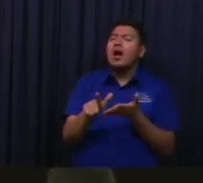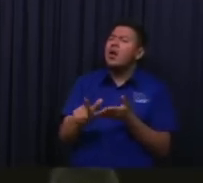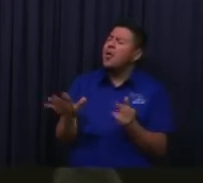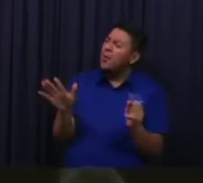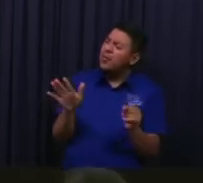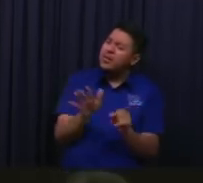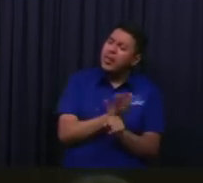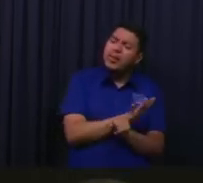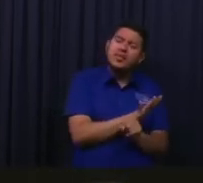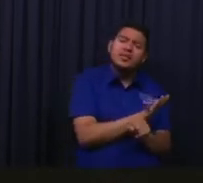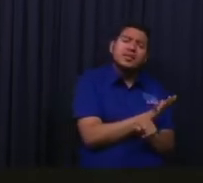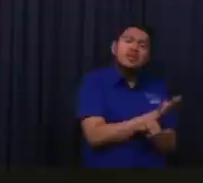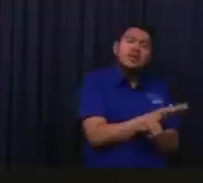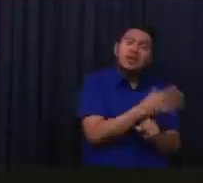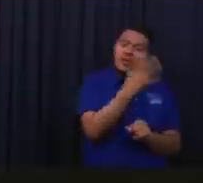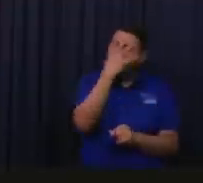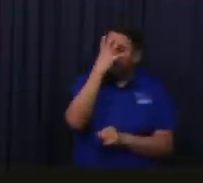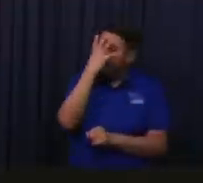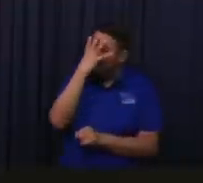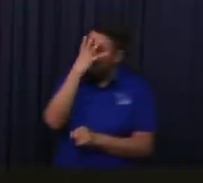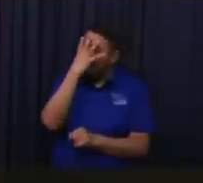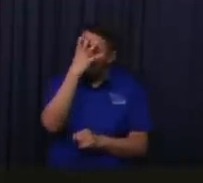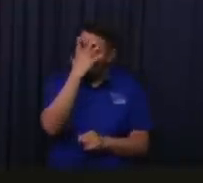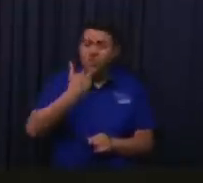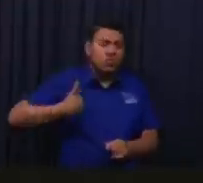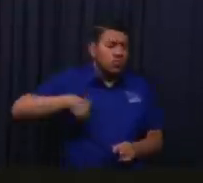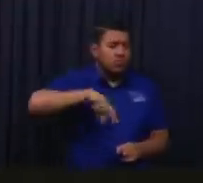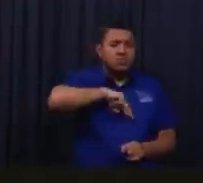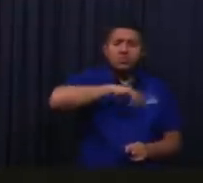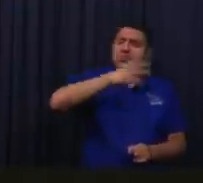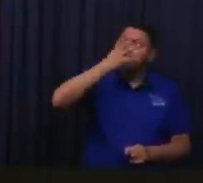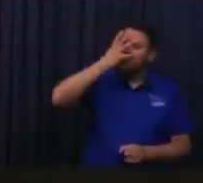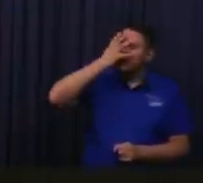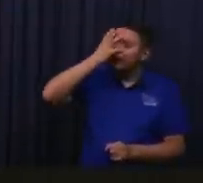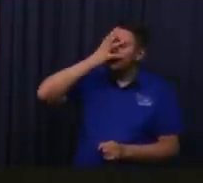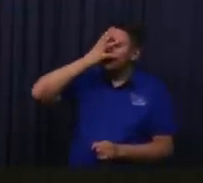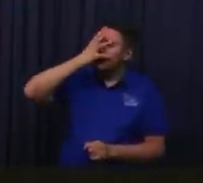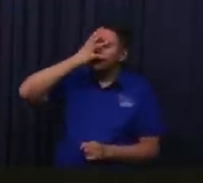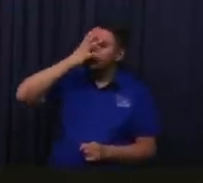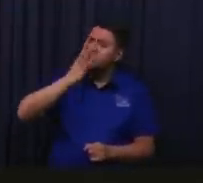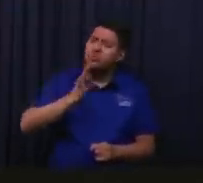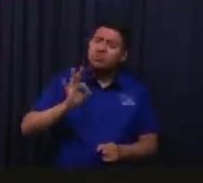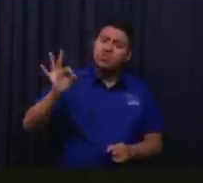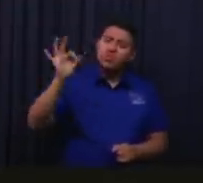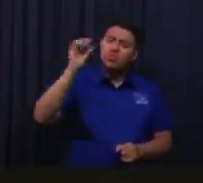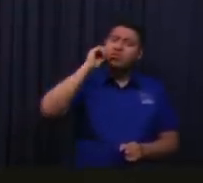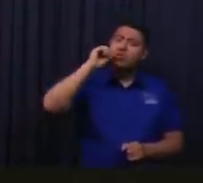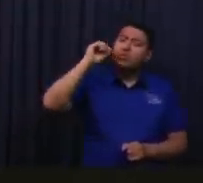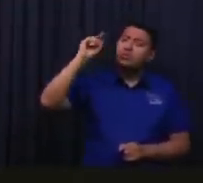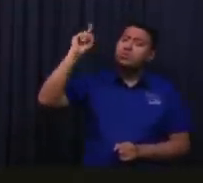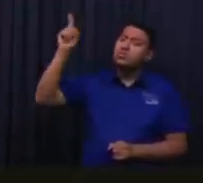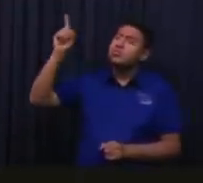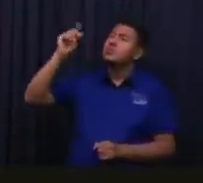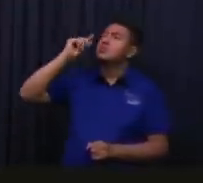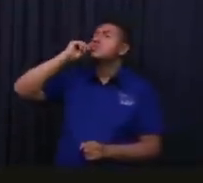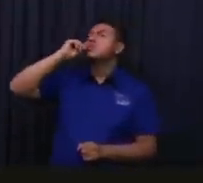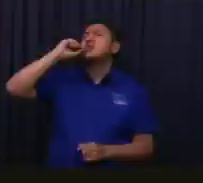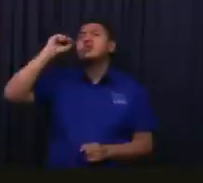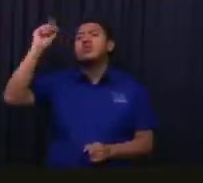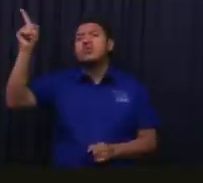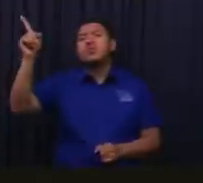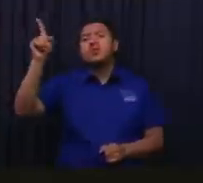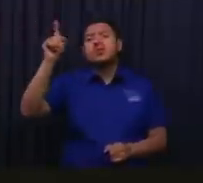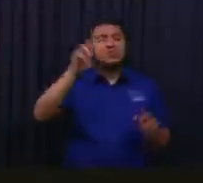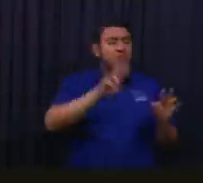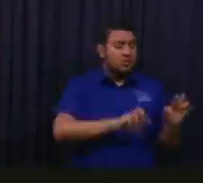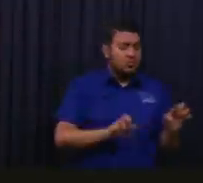completamente los pecados, nuestros pecados, oh Dios, en el nombre de Jesús. Señor, quienes te están